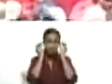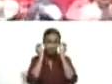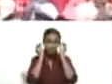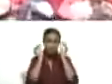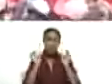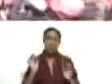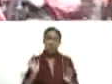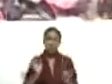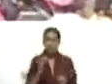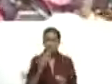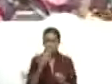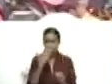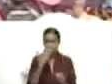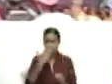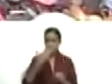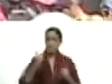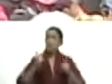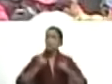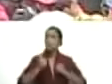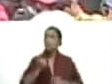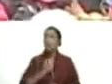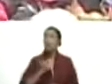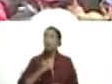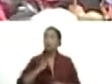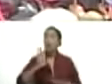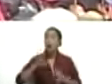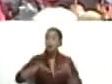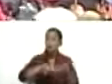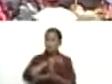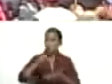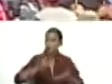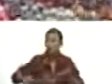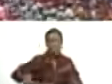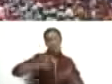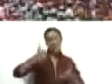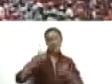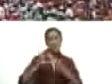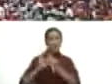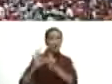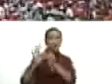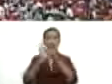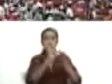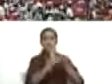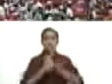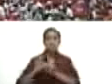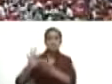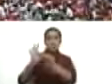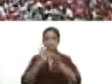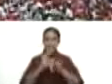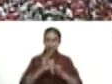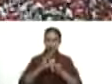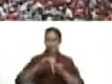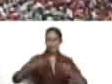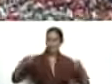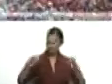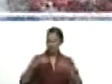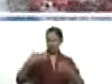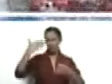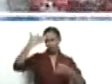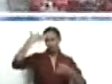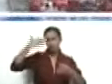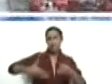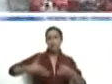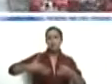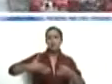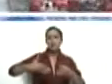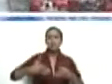Frente a cualquier circunstancia, máxima unión y movilización cívico-militar.